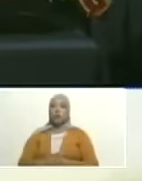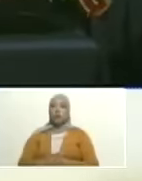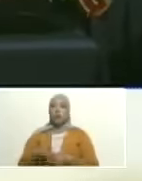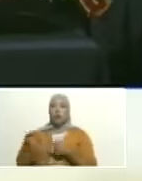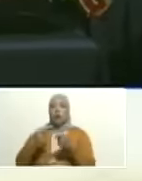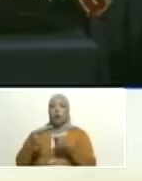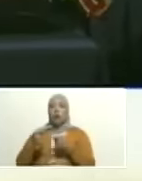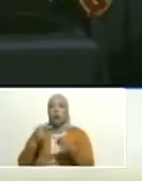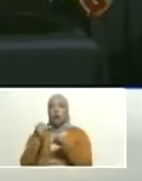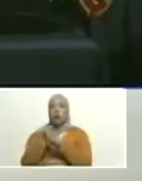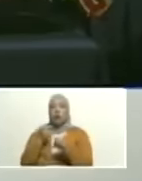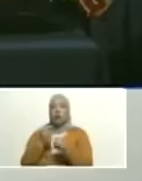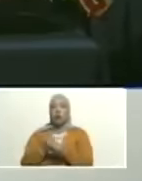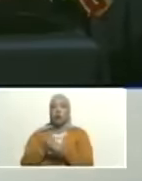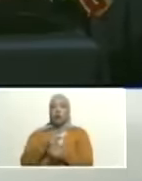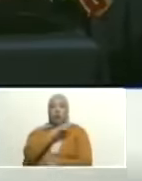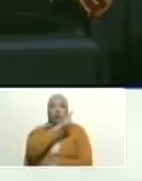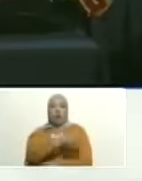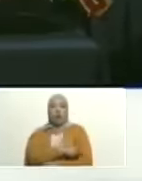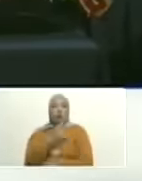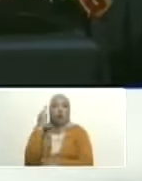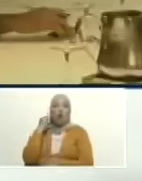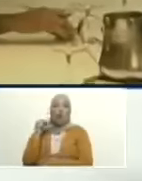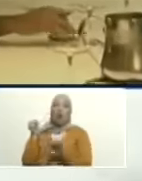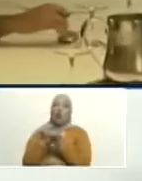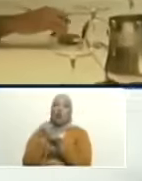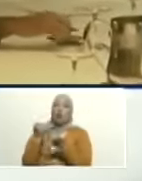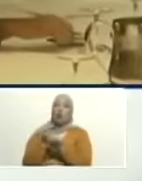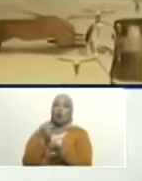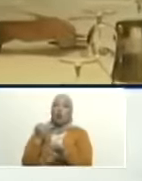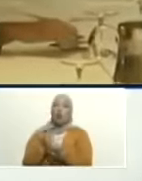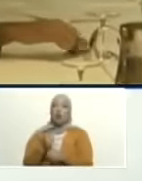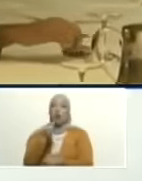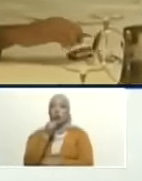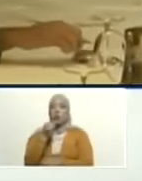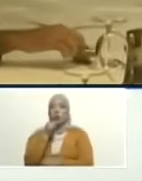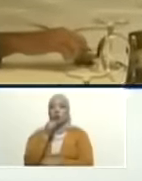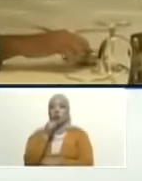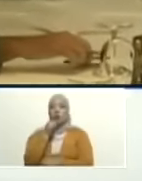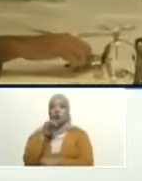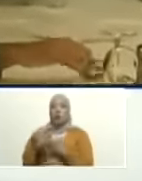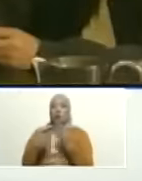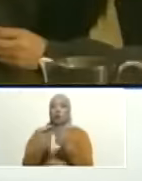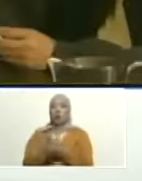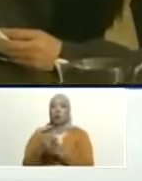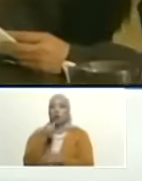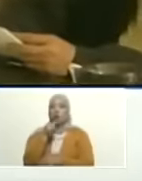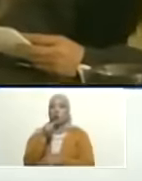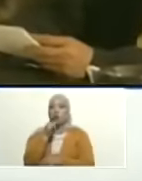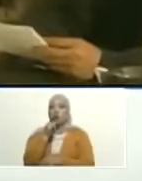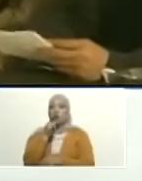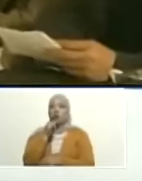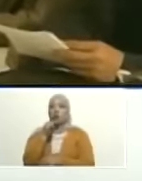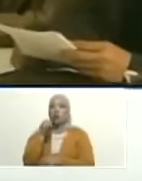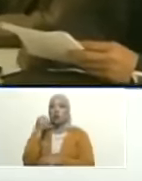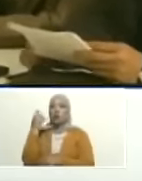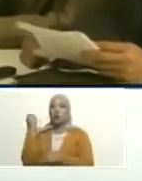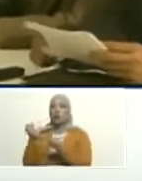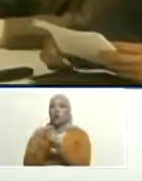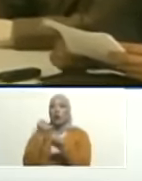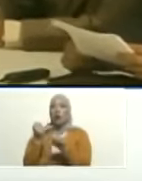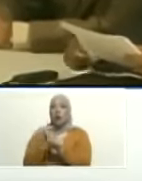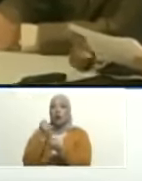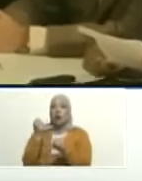coordinador nacional de la Fuerza Bolivariana de Trabajadores, FBT, la gloriosa y poderosa Fuerza Bolivariana de